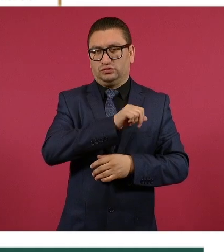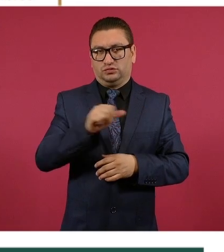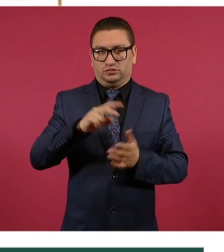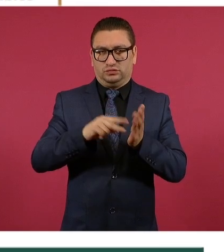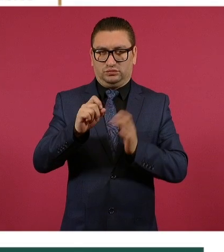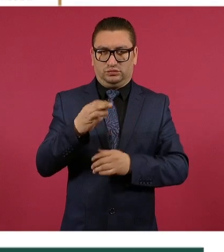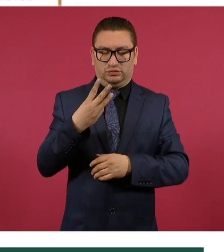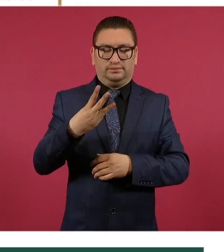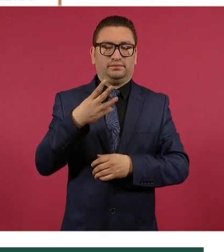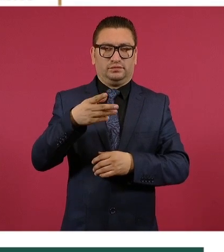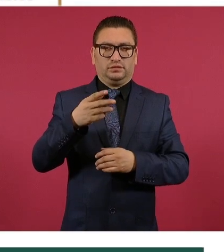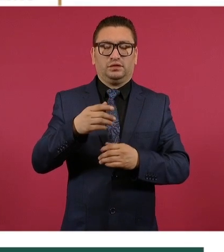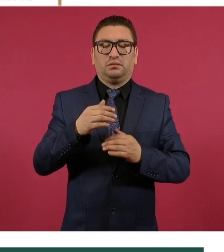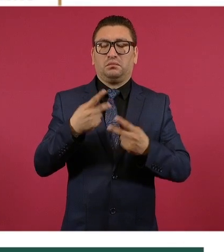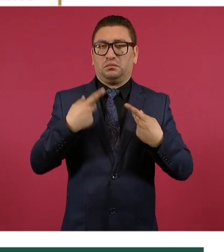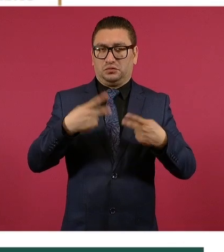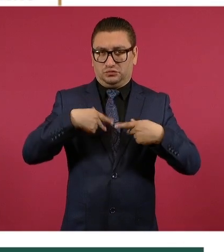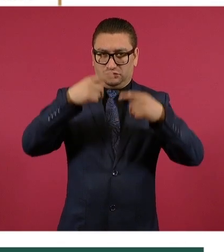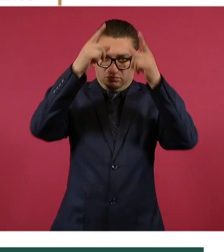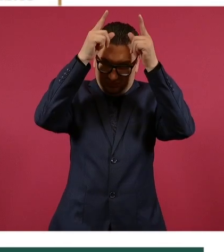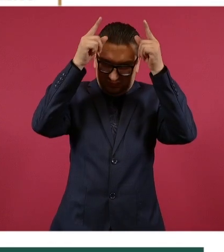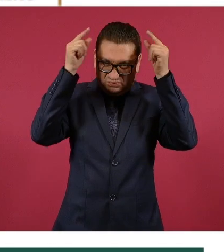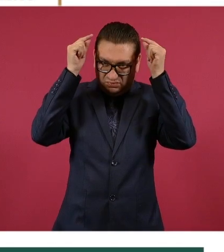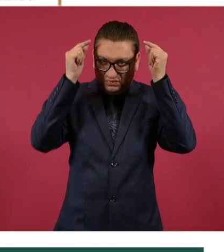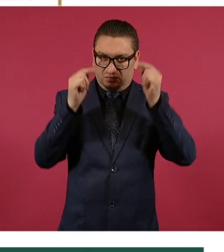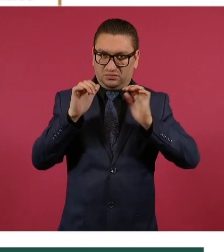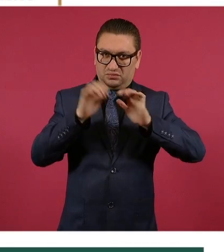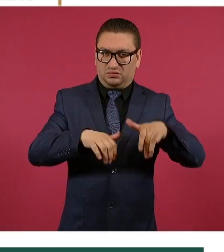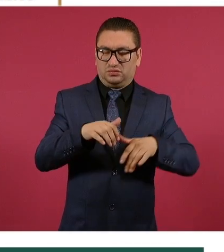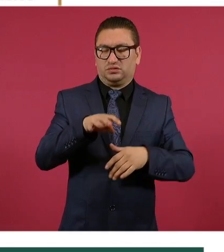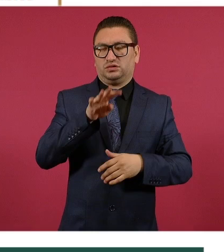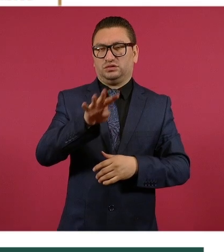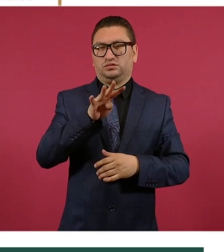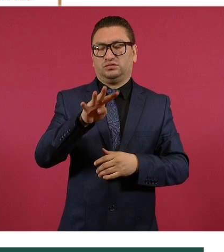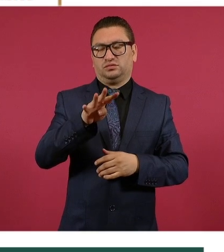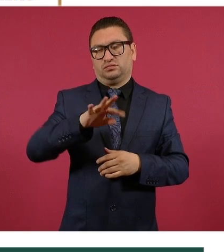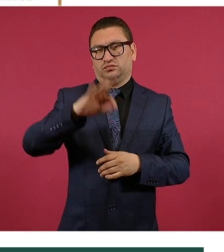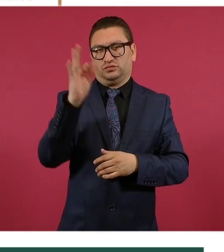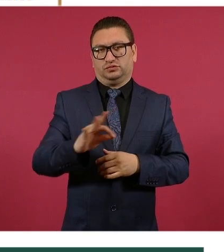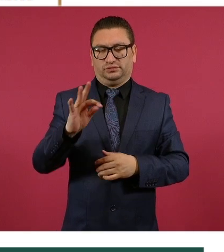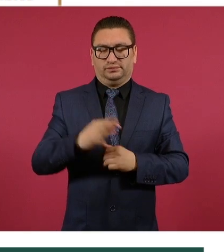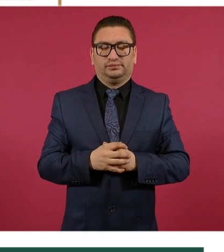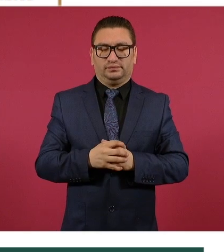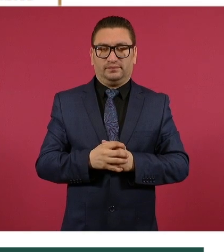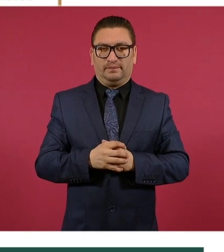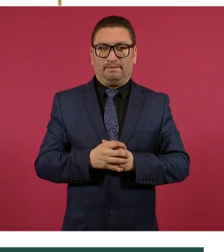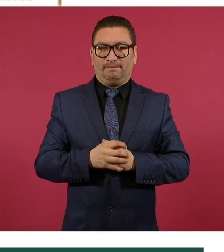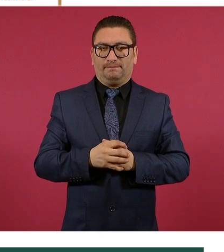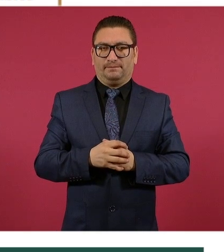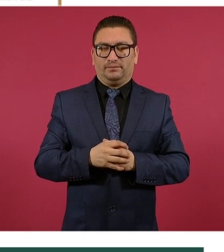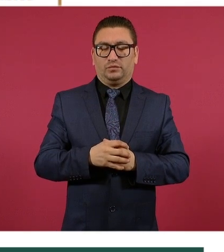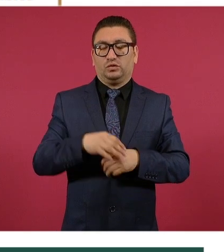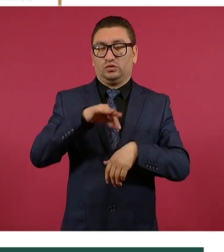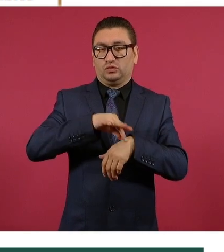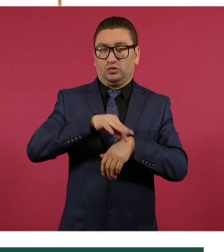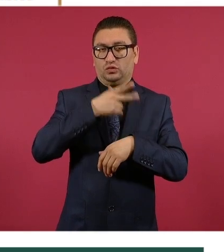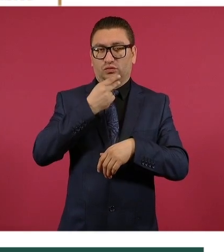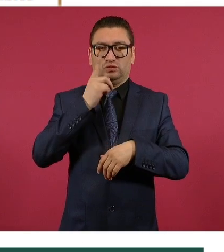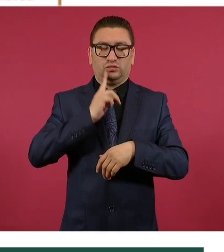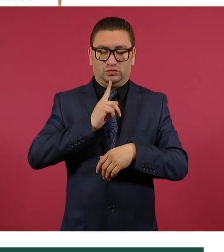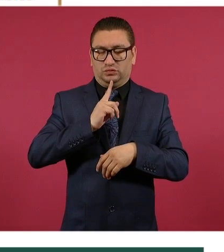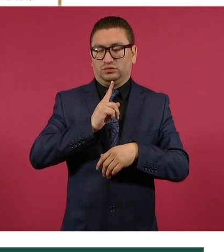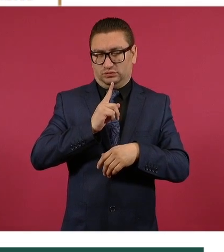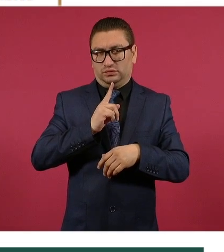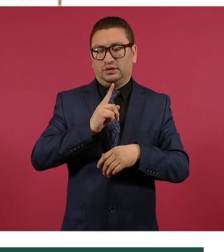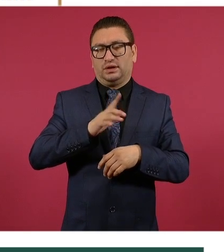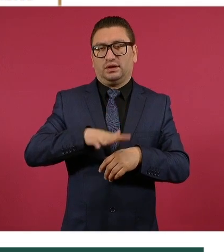el incremento de personal de enfermería es del 19%. En el caso de médicas y médicos de la rama médica,